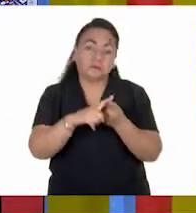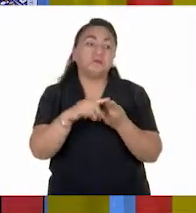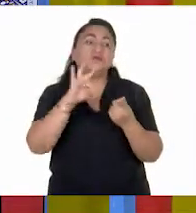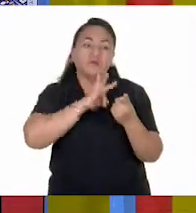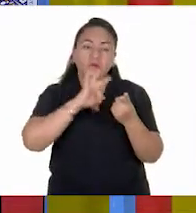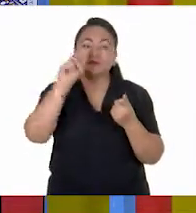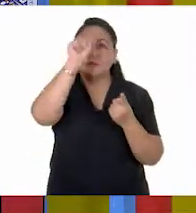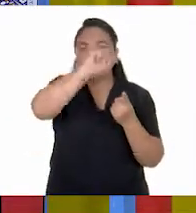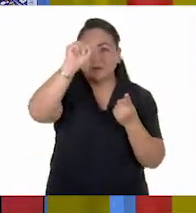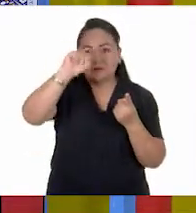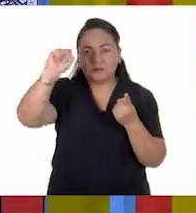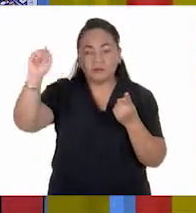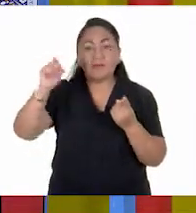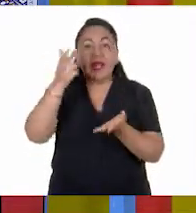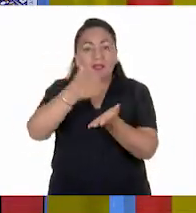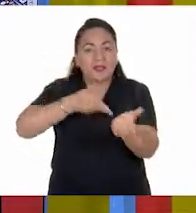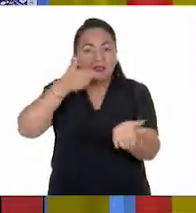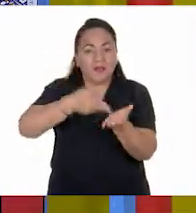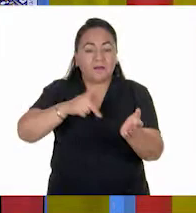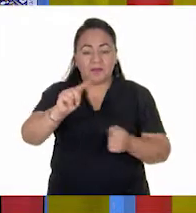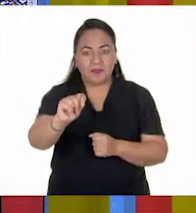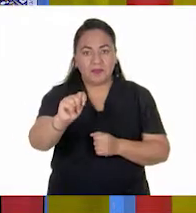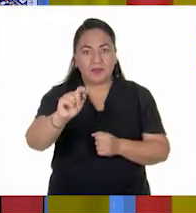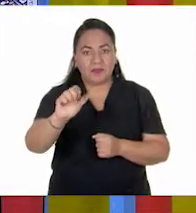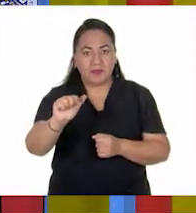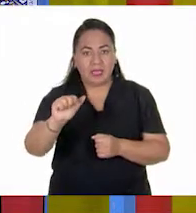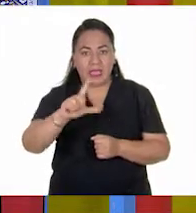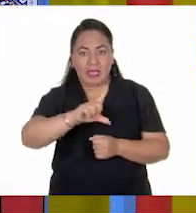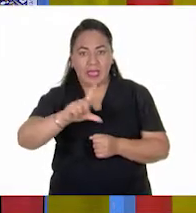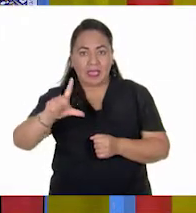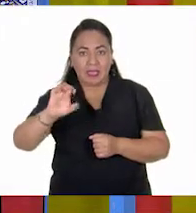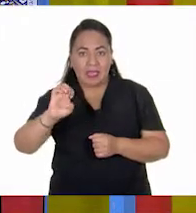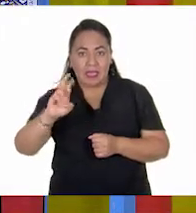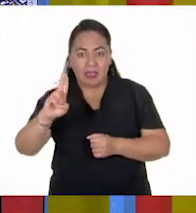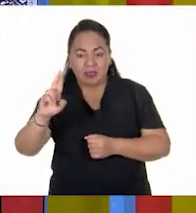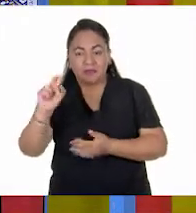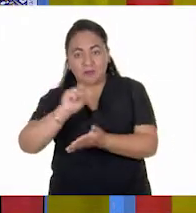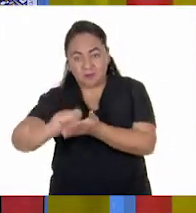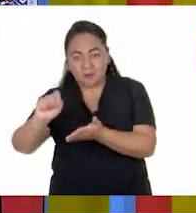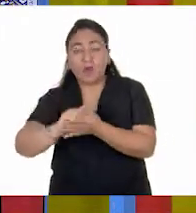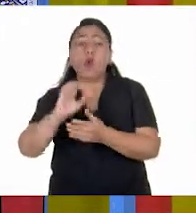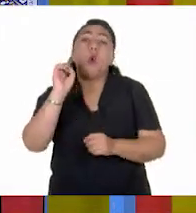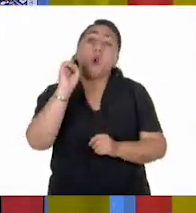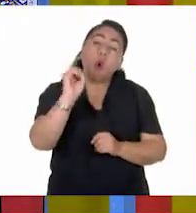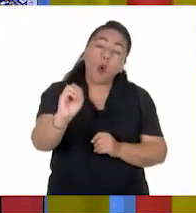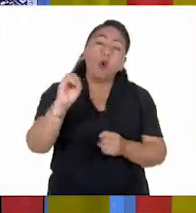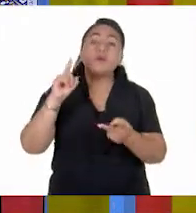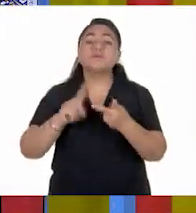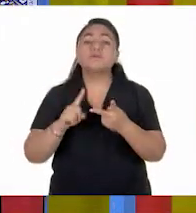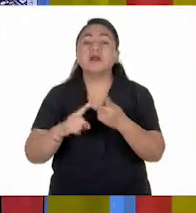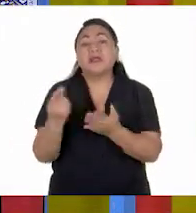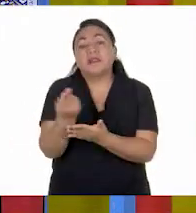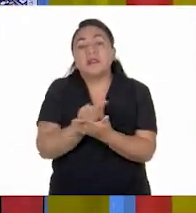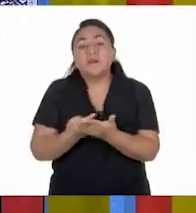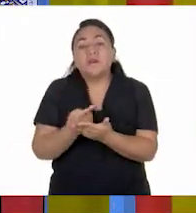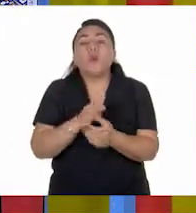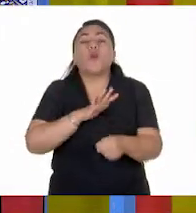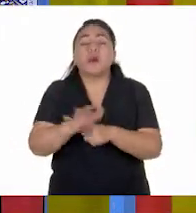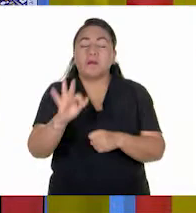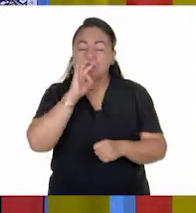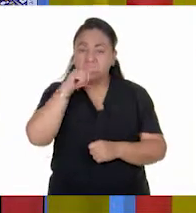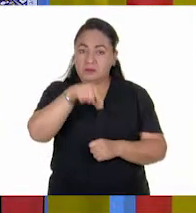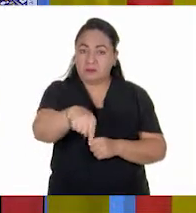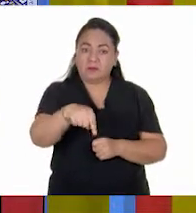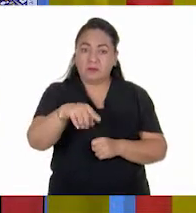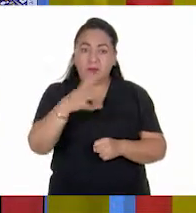escribir taller o podemos hacer un dibujo. Todo va a depender de qué es lo que arreglan. Si ahí